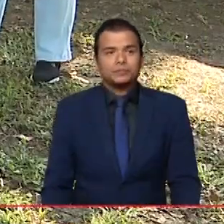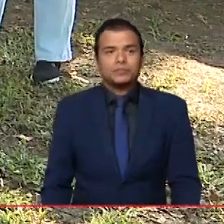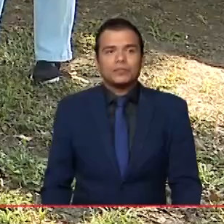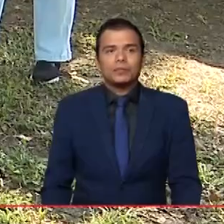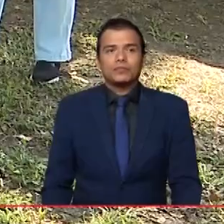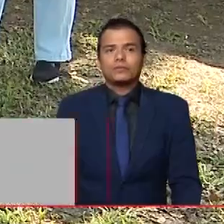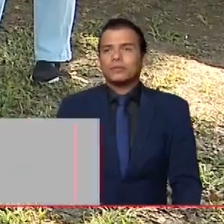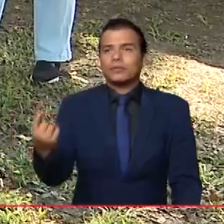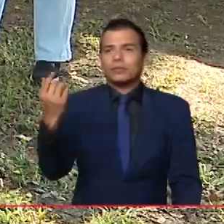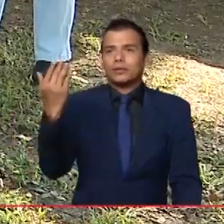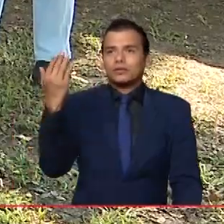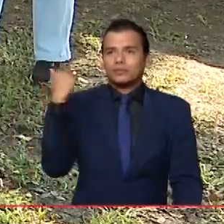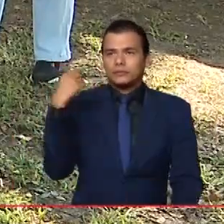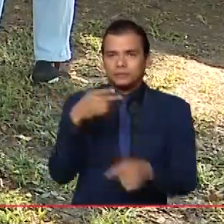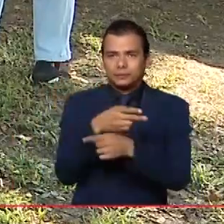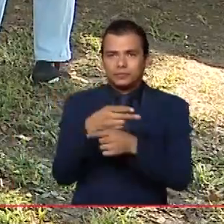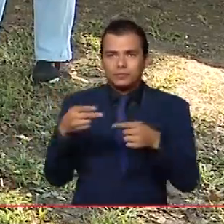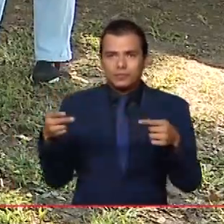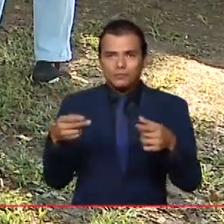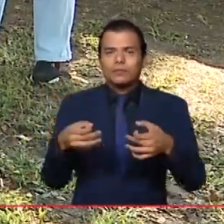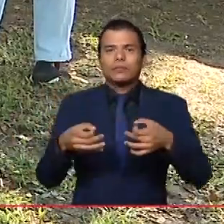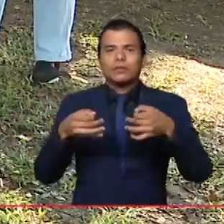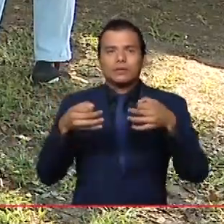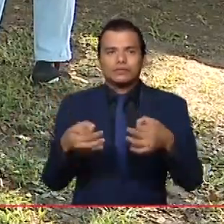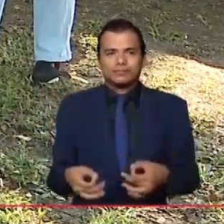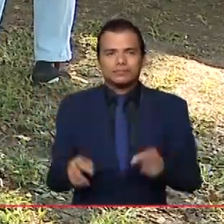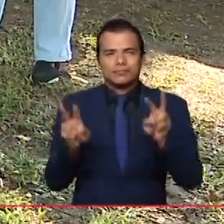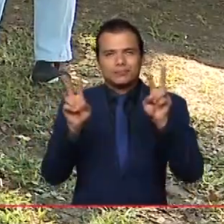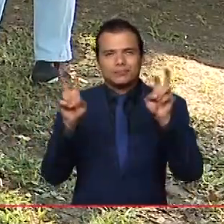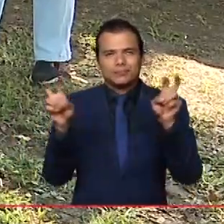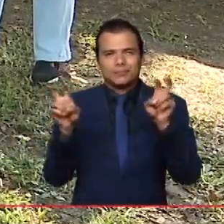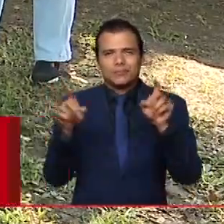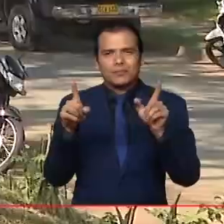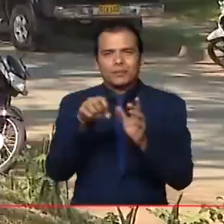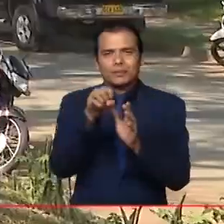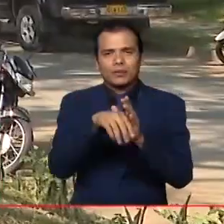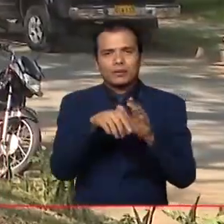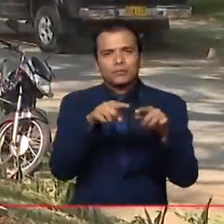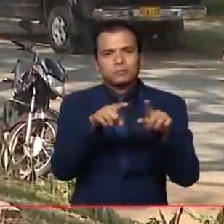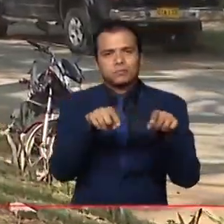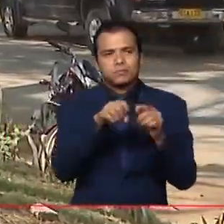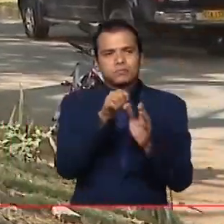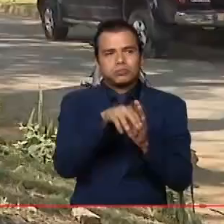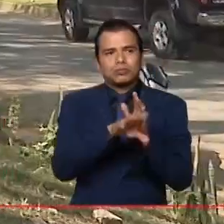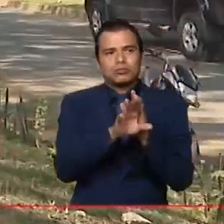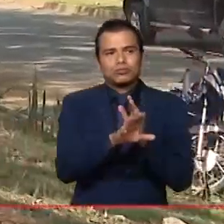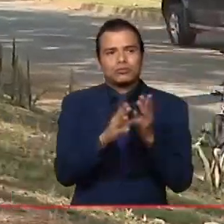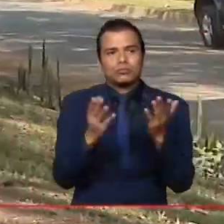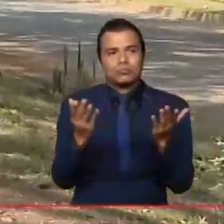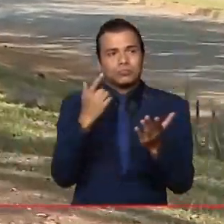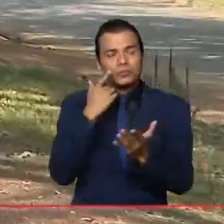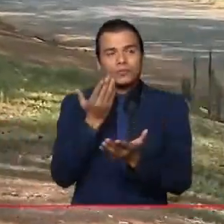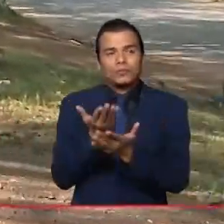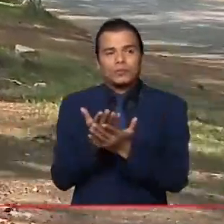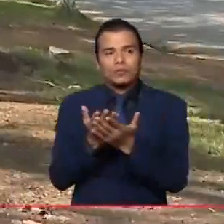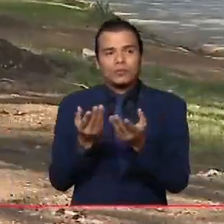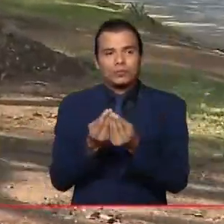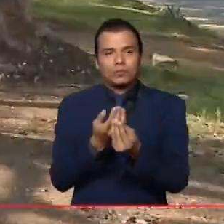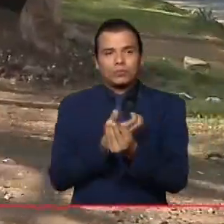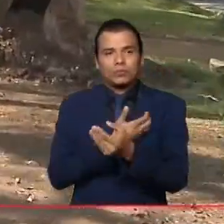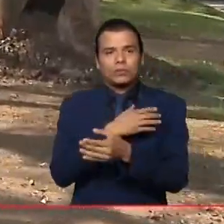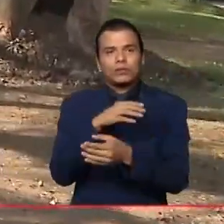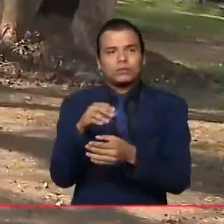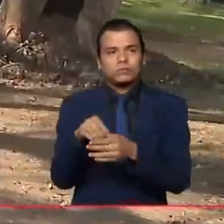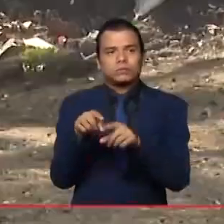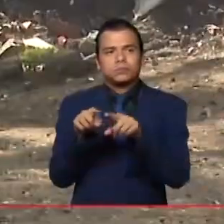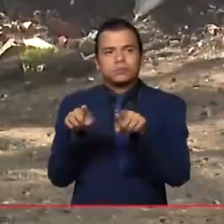En las últimas dos semanas ha habido nuevamente tensión alrededor de la escombrera. Por un lado, la reubicación planteada por la alcaldía para